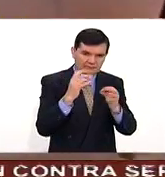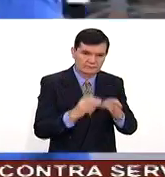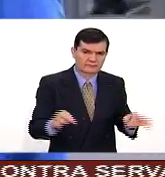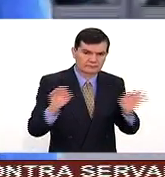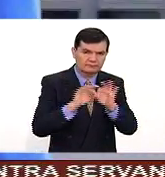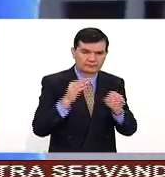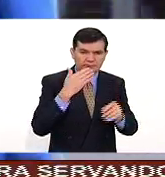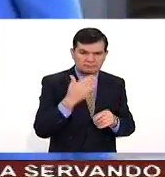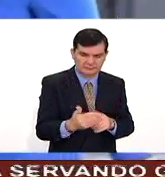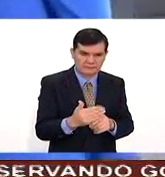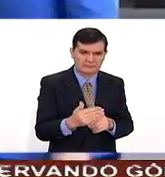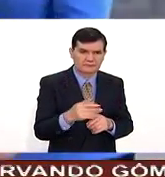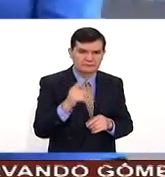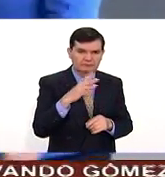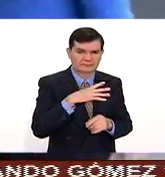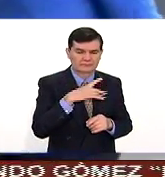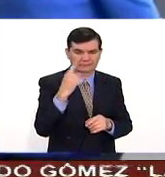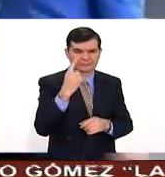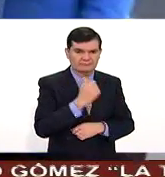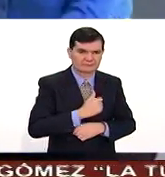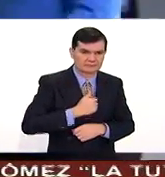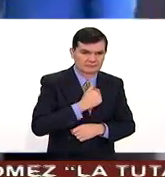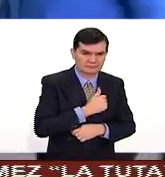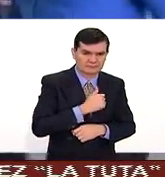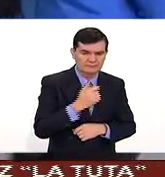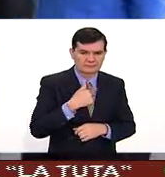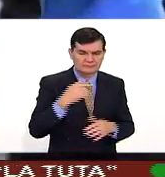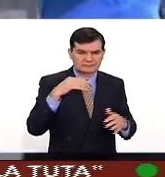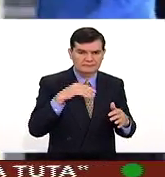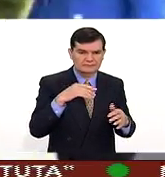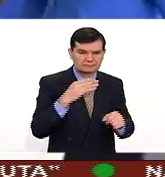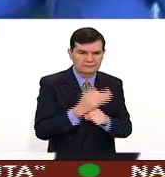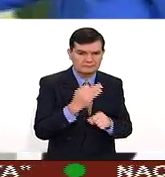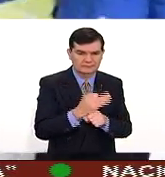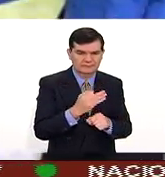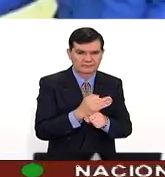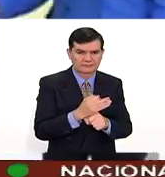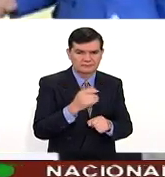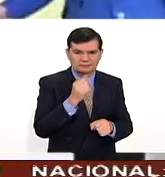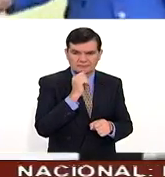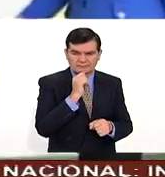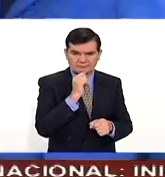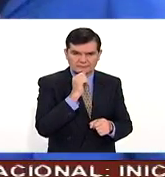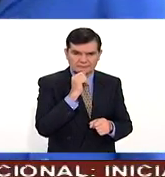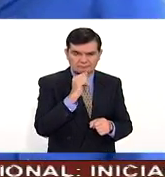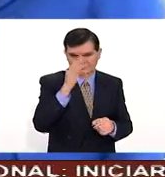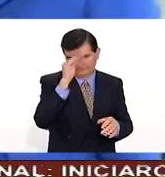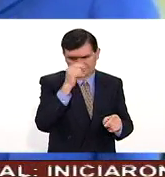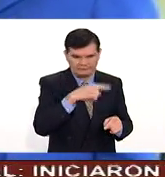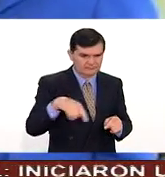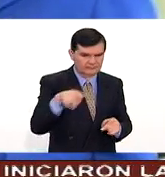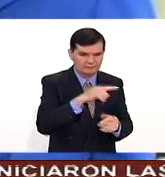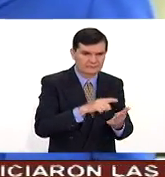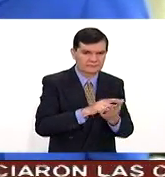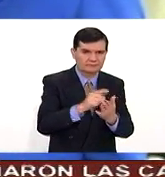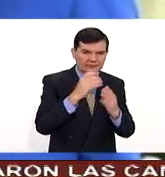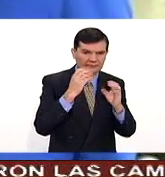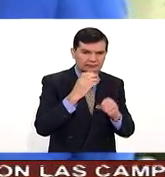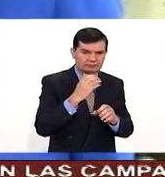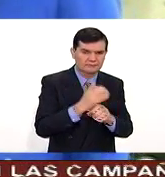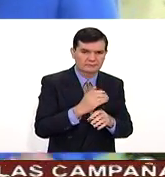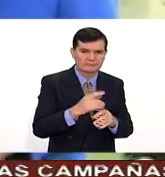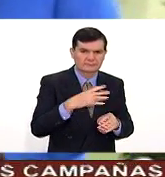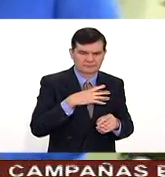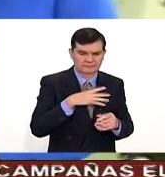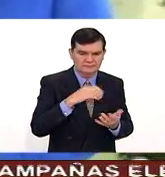importantes que desafortunadamente pues hasta este momento todavía no están de acuerdo las delegaciones en total. Ya hay